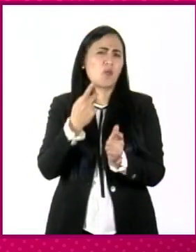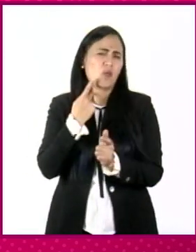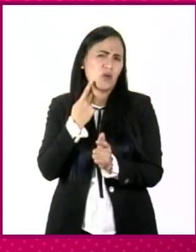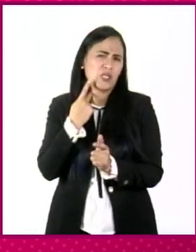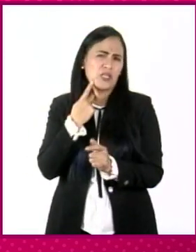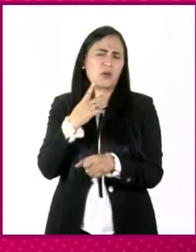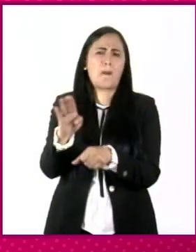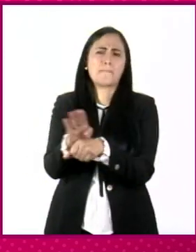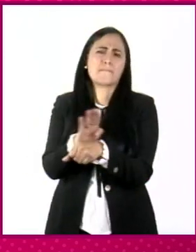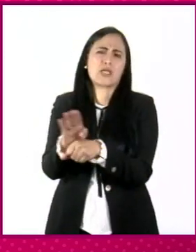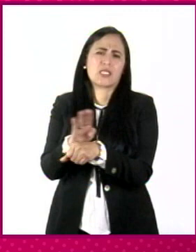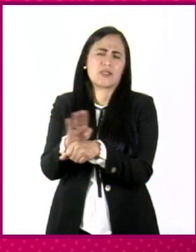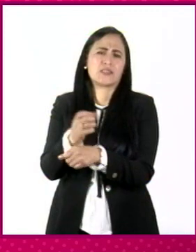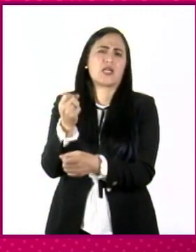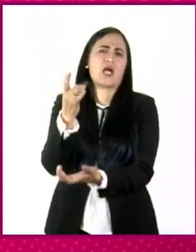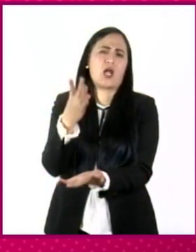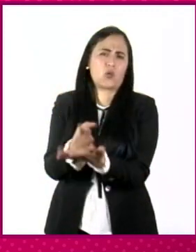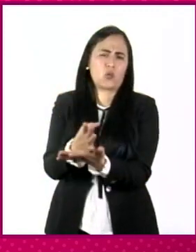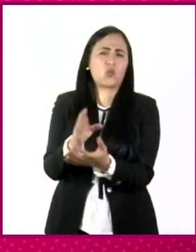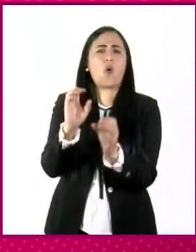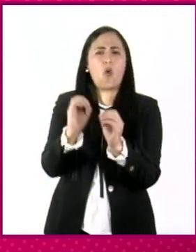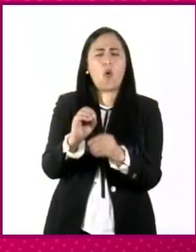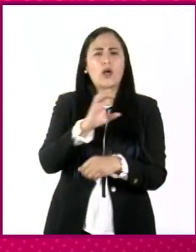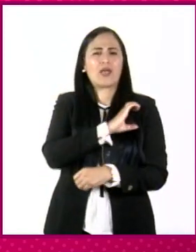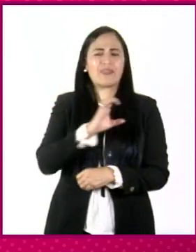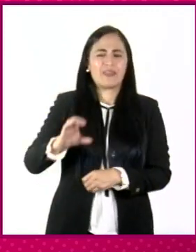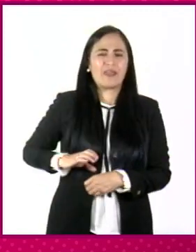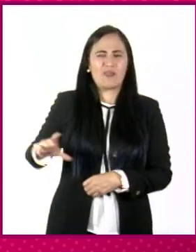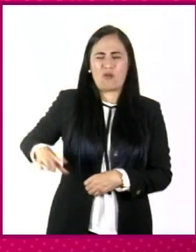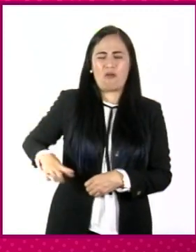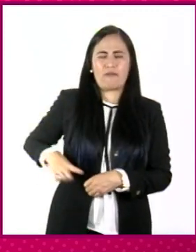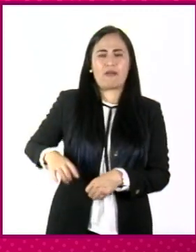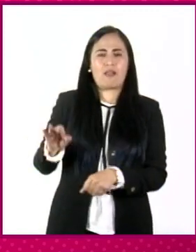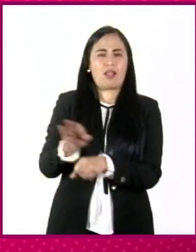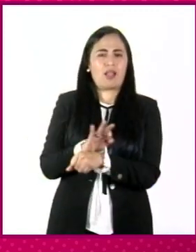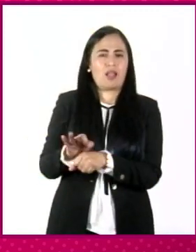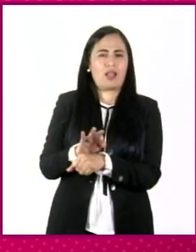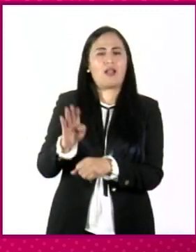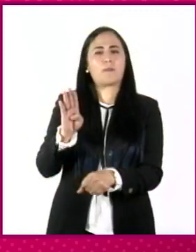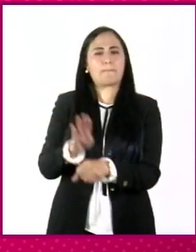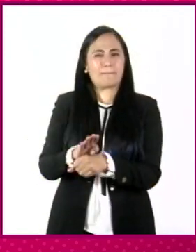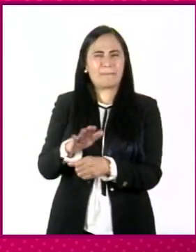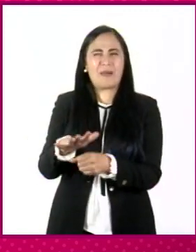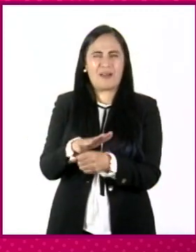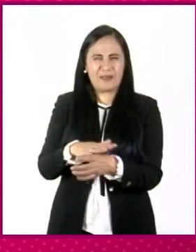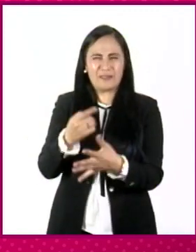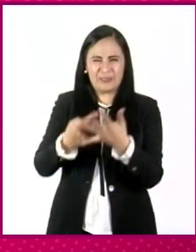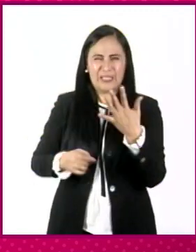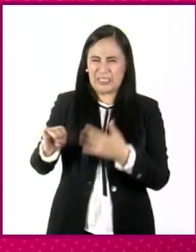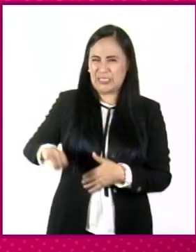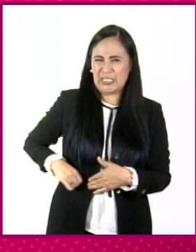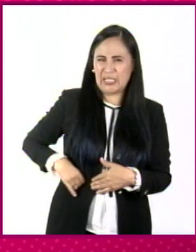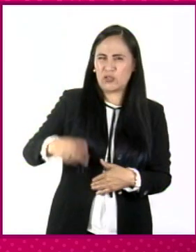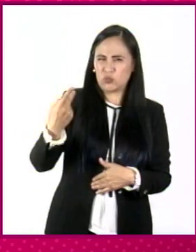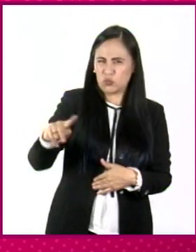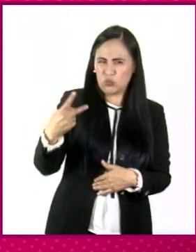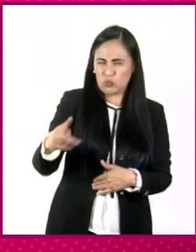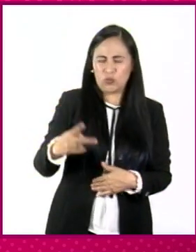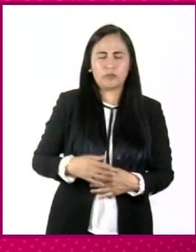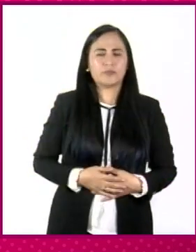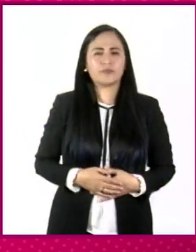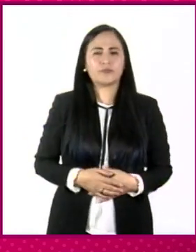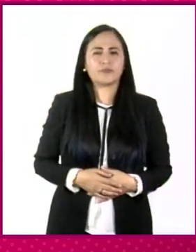algunos candidatos políticos, que se filtra justamente este tipo de intereses particulares, ¿no? Es decir, los